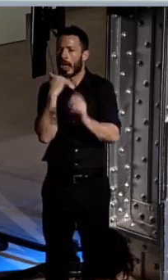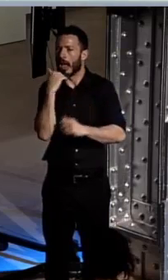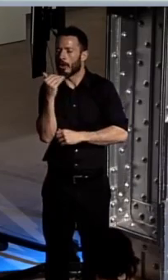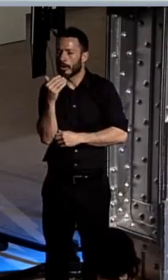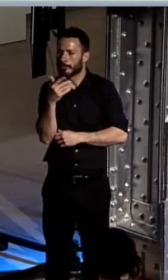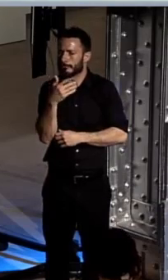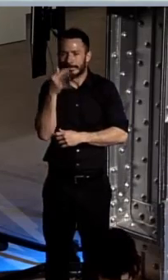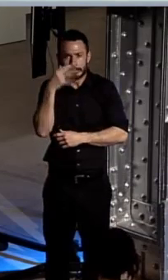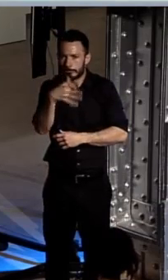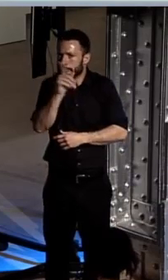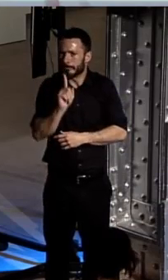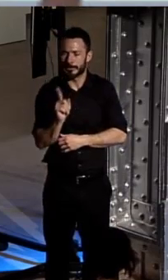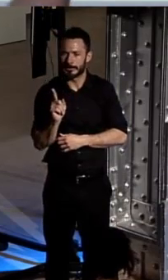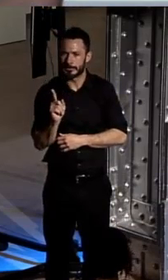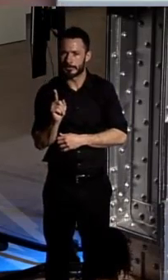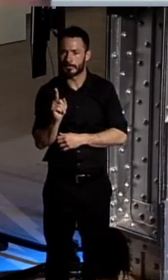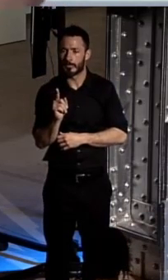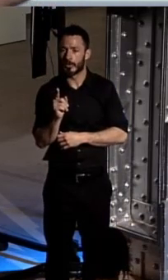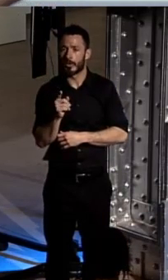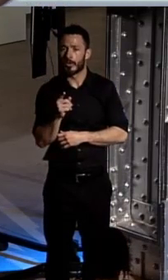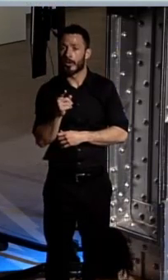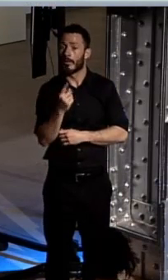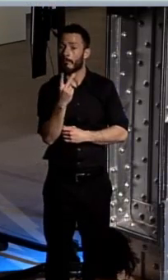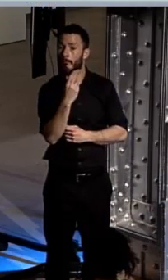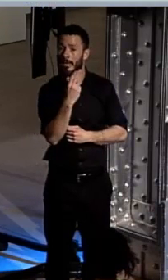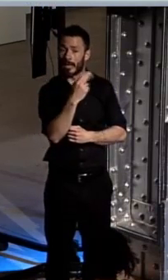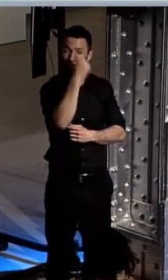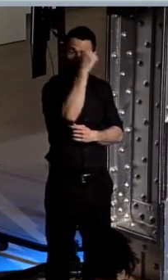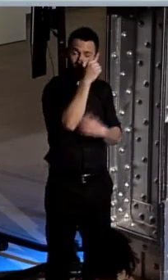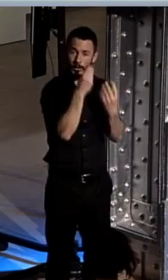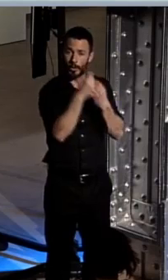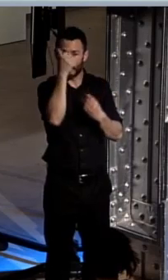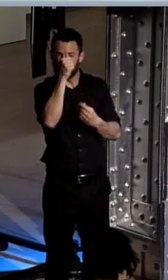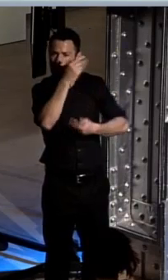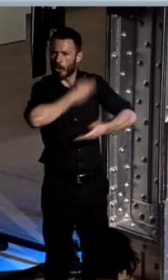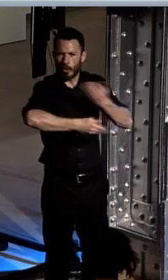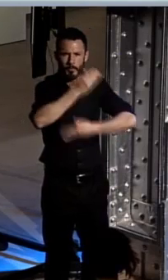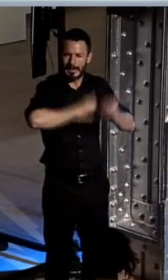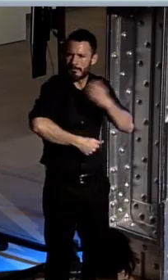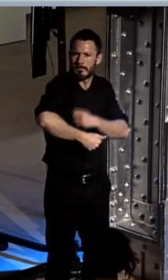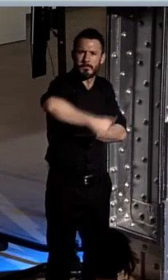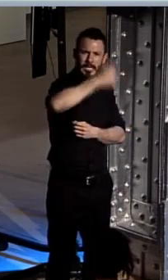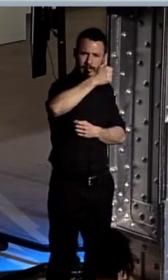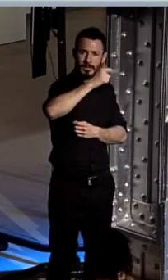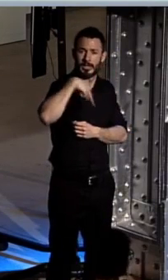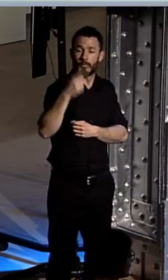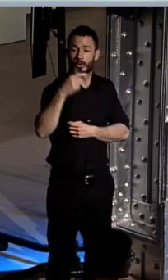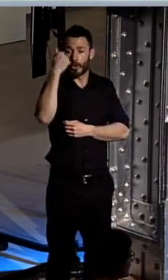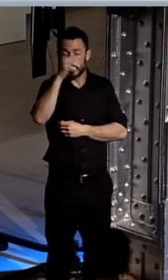que lo observamos pero que no lo entiendo. Los que más cooperan son las parejas de hombre con hombre, por lejos. Luego vienen las parejas